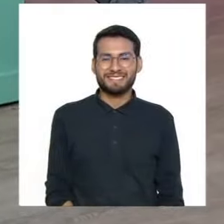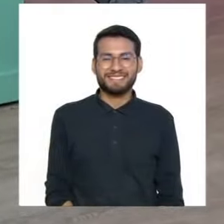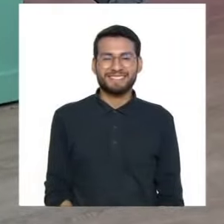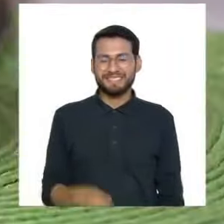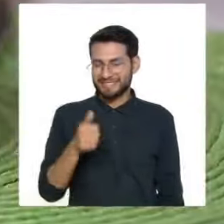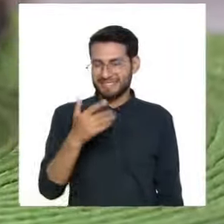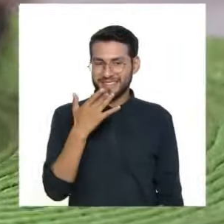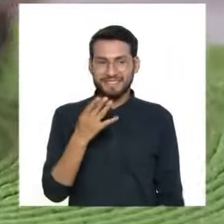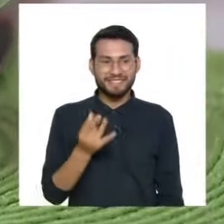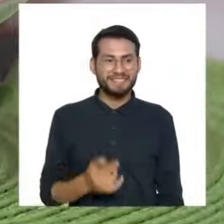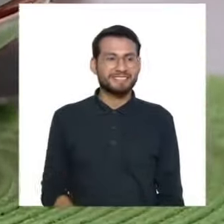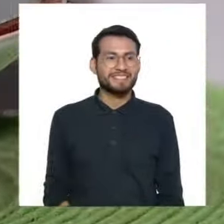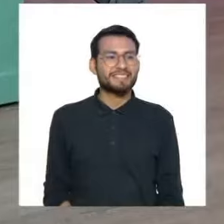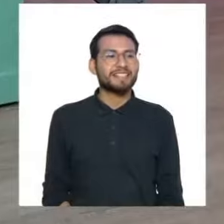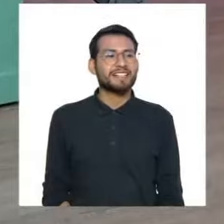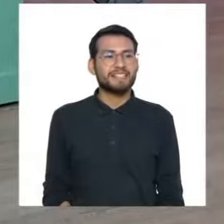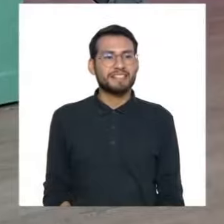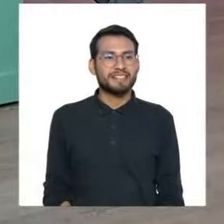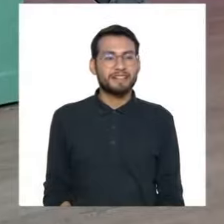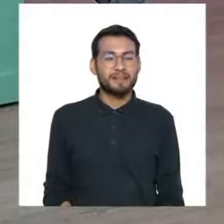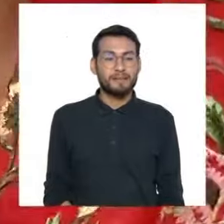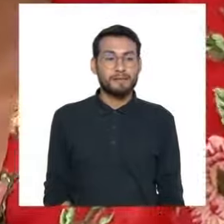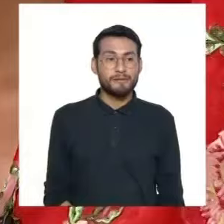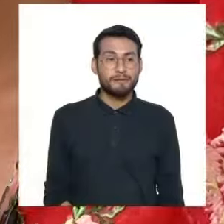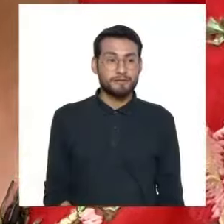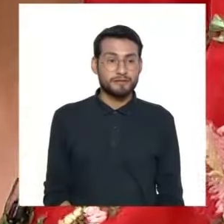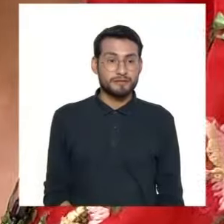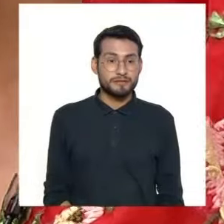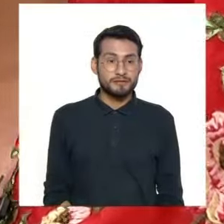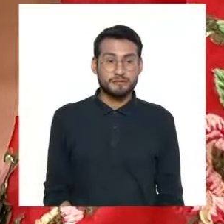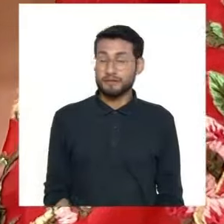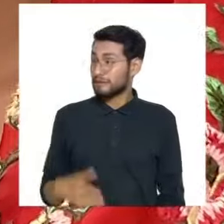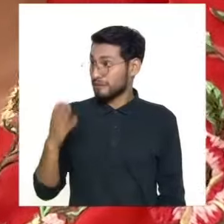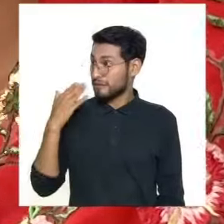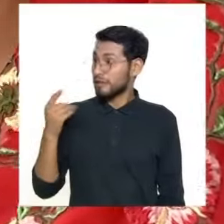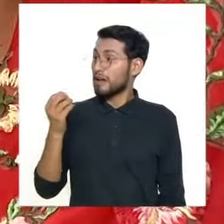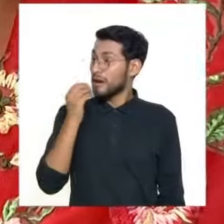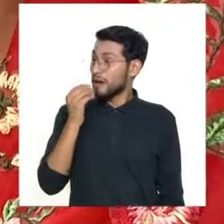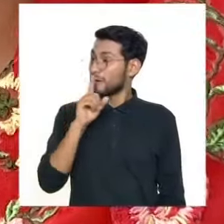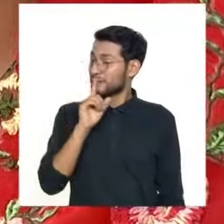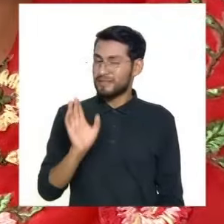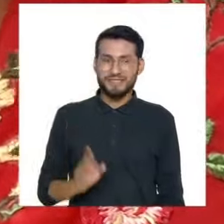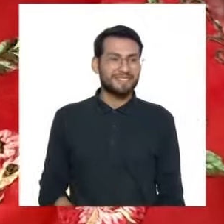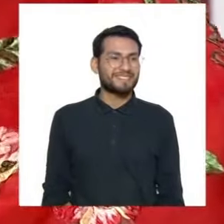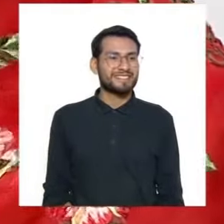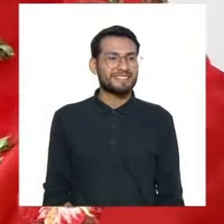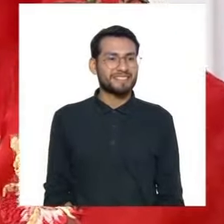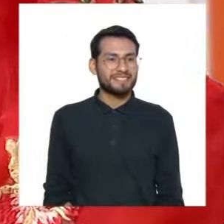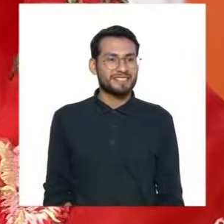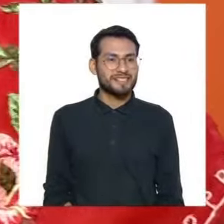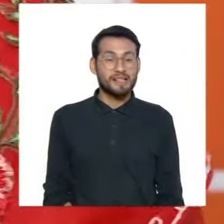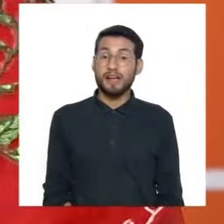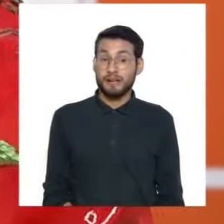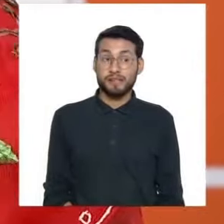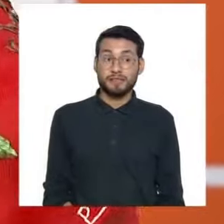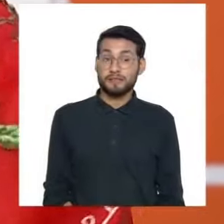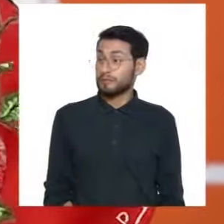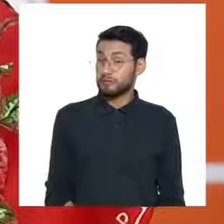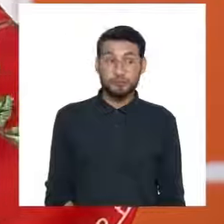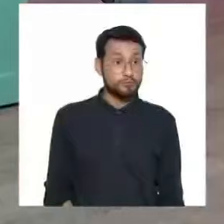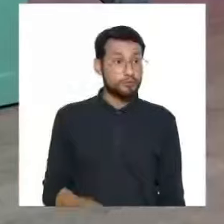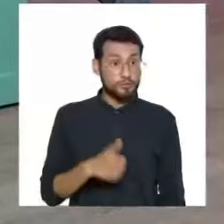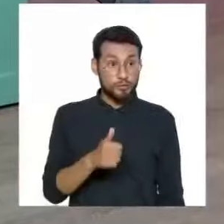Dale vamos a ver sabes que esik no come y calla y calla